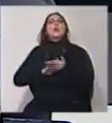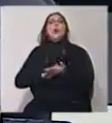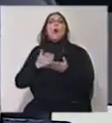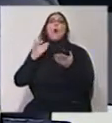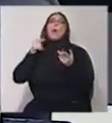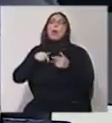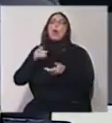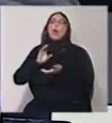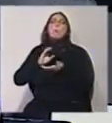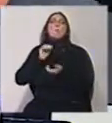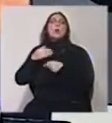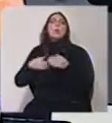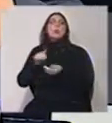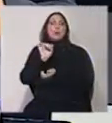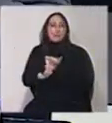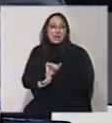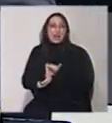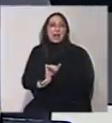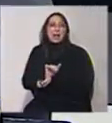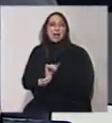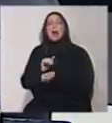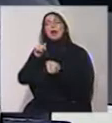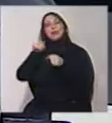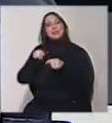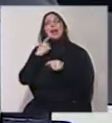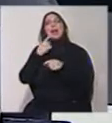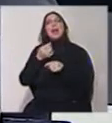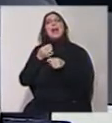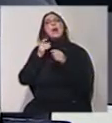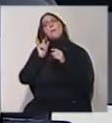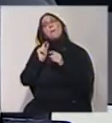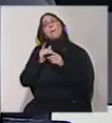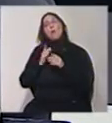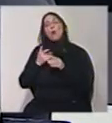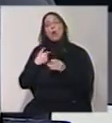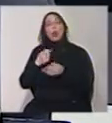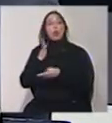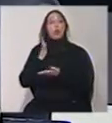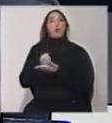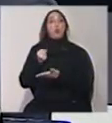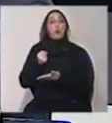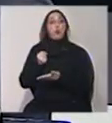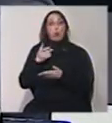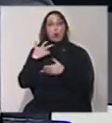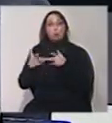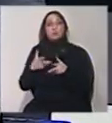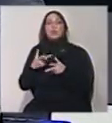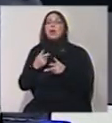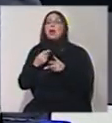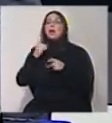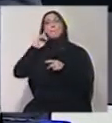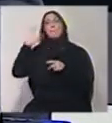directamente el Código de Proceso Penal, y con esto me estoy desmarcando esas sí, afirmaciones, ¿verdad? Estoy siendo un poco sarcástico. Imaginemos lo que sería